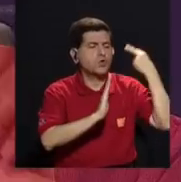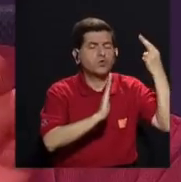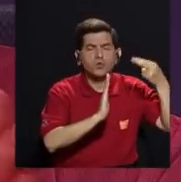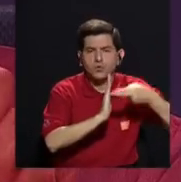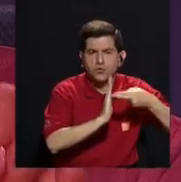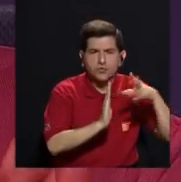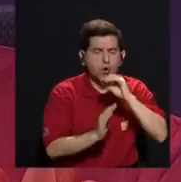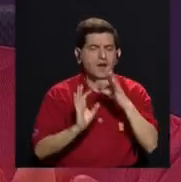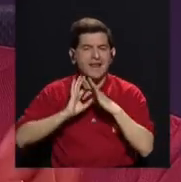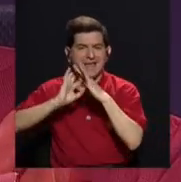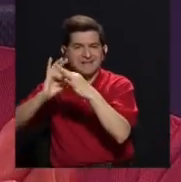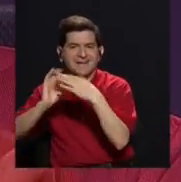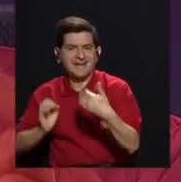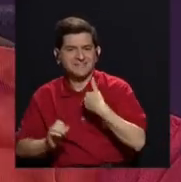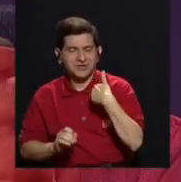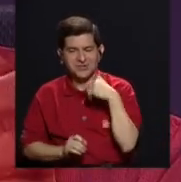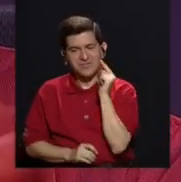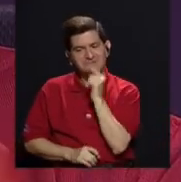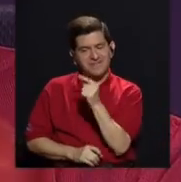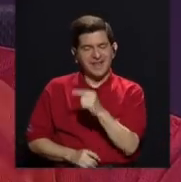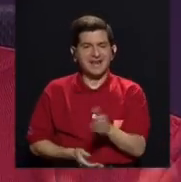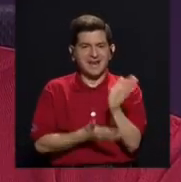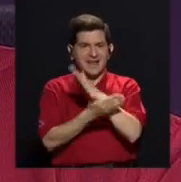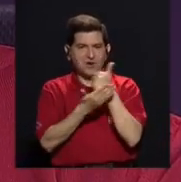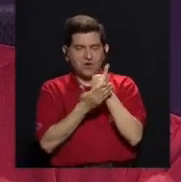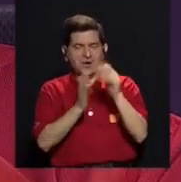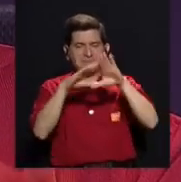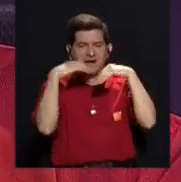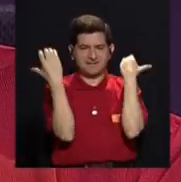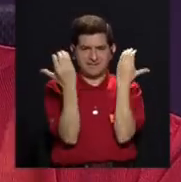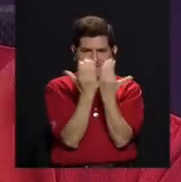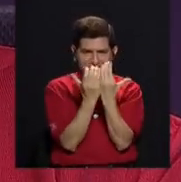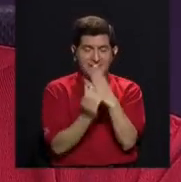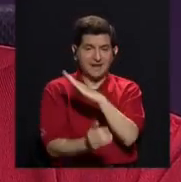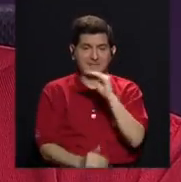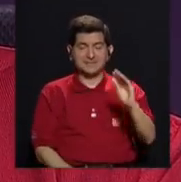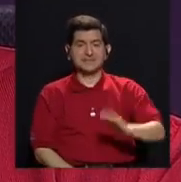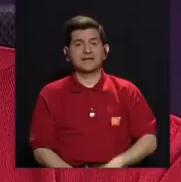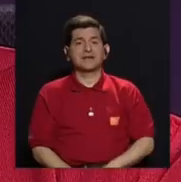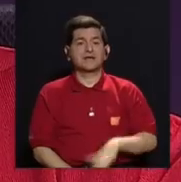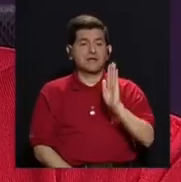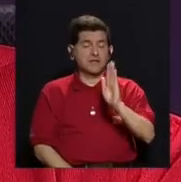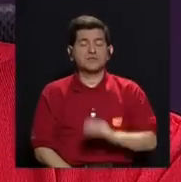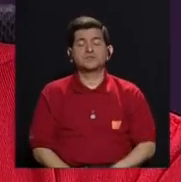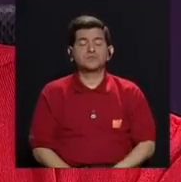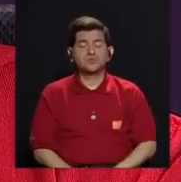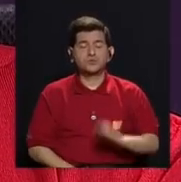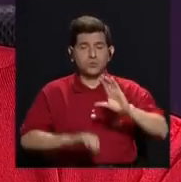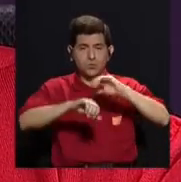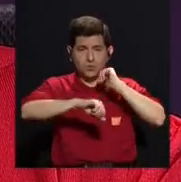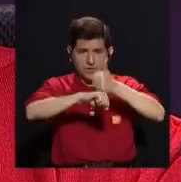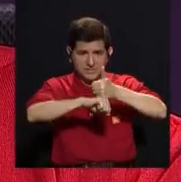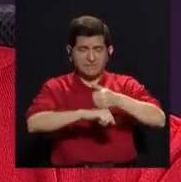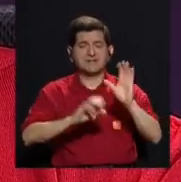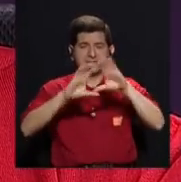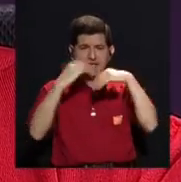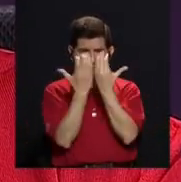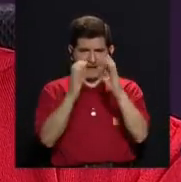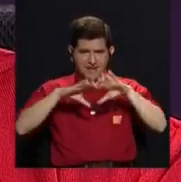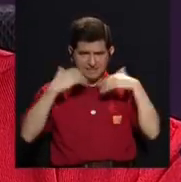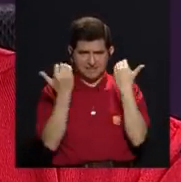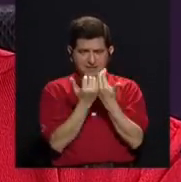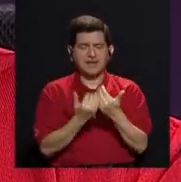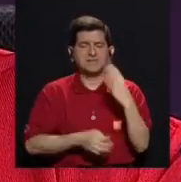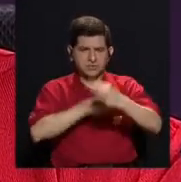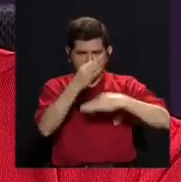también la relación que tienen esos roles con la parte de la clase y con su fenotipo bien pues también digamos hacemos hemos